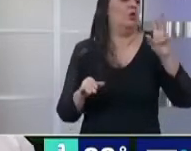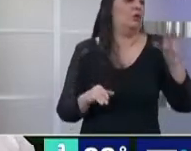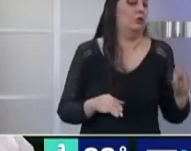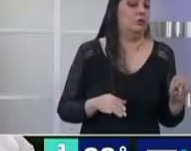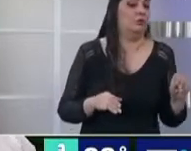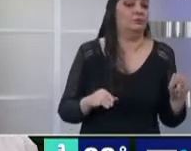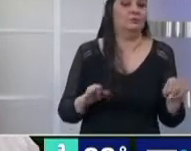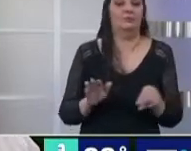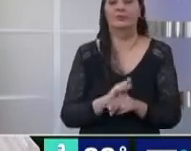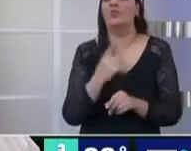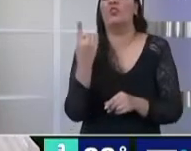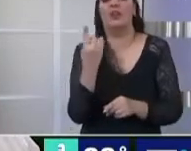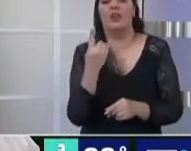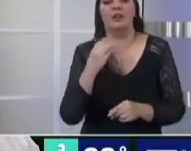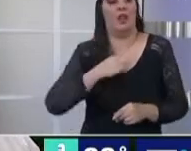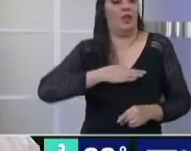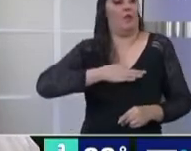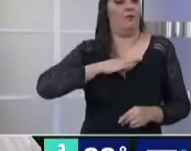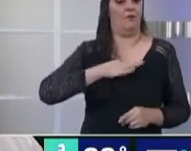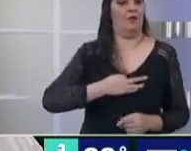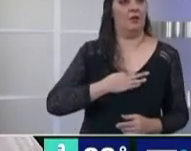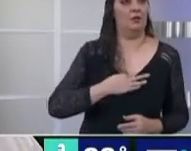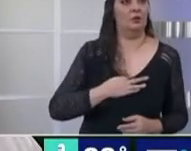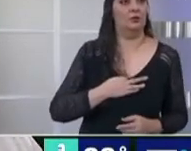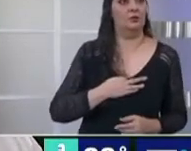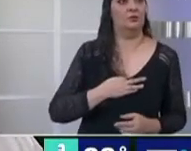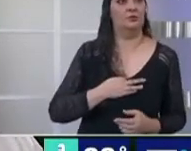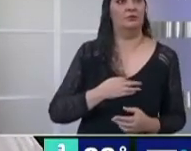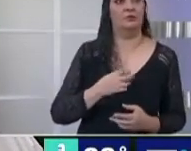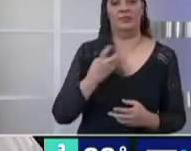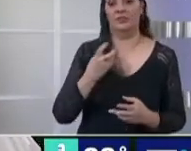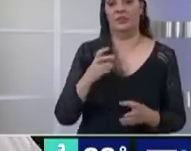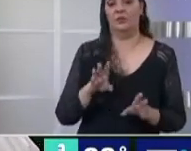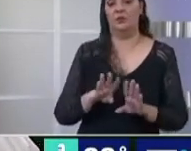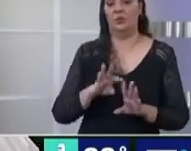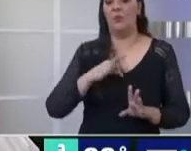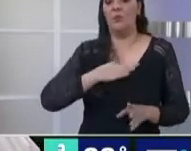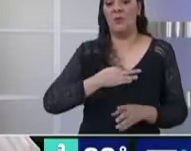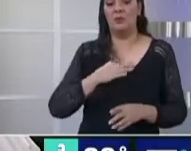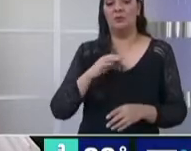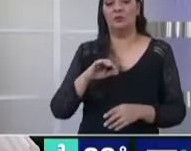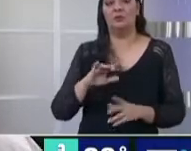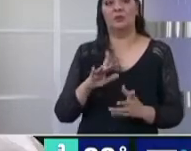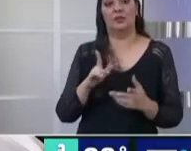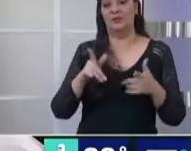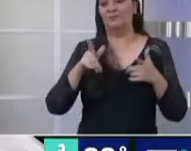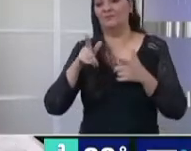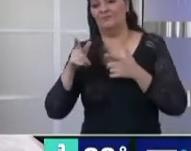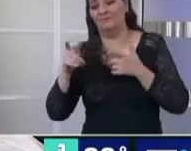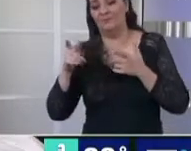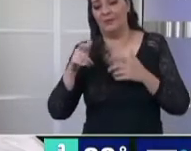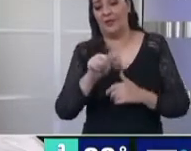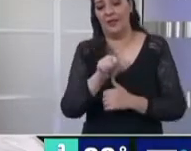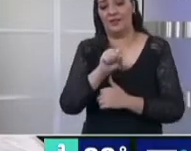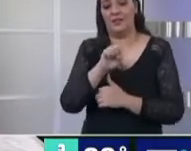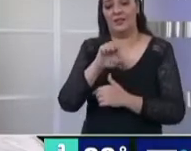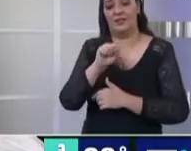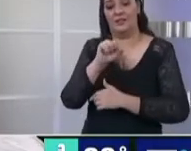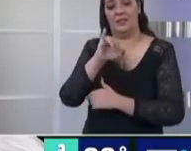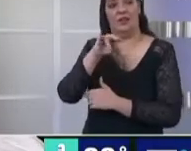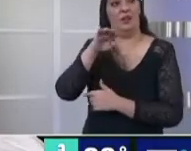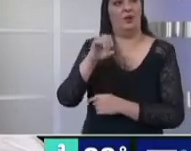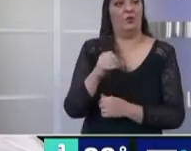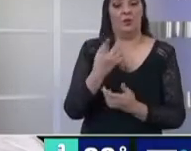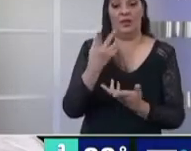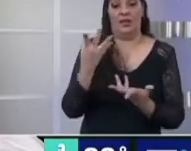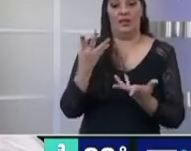virus es un virus maldito, asesino, que nos escanea. Nos toma una radiografía de nuestro